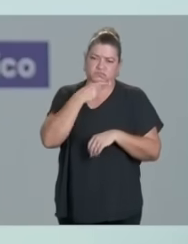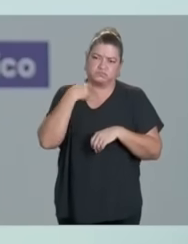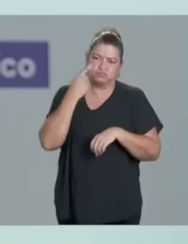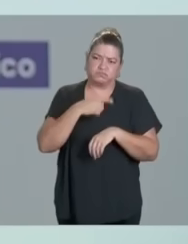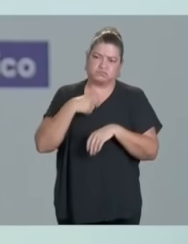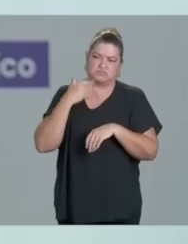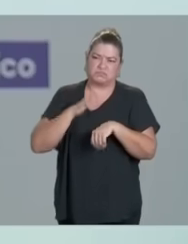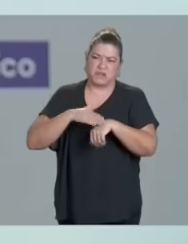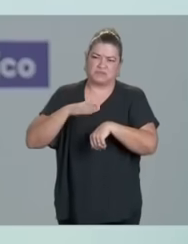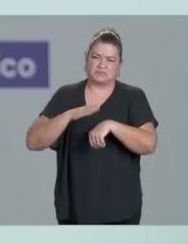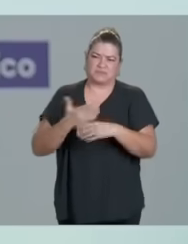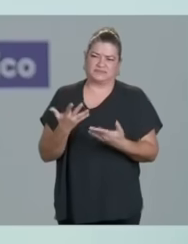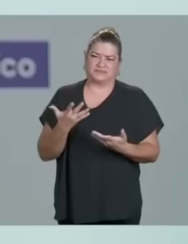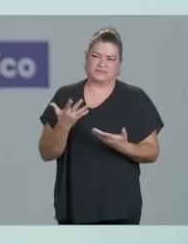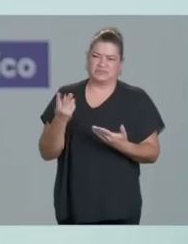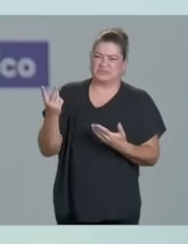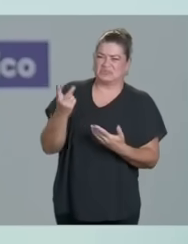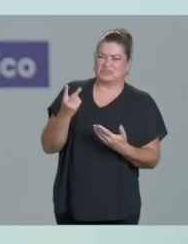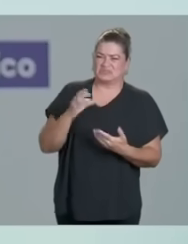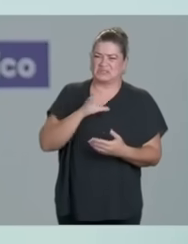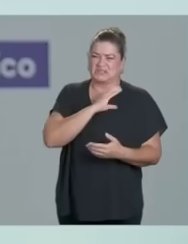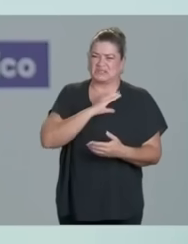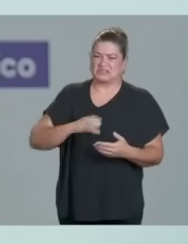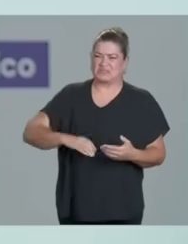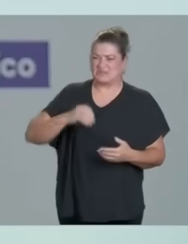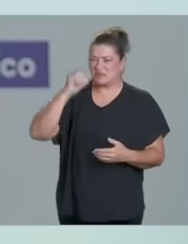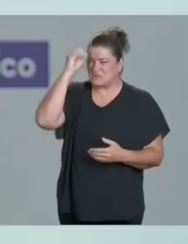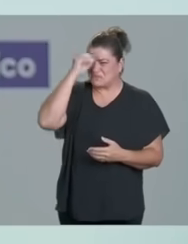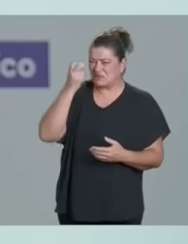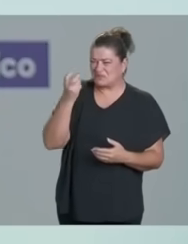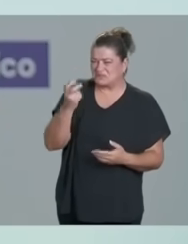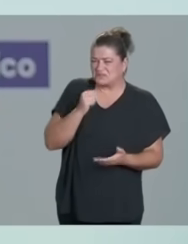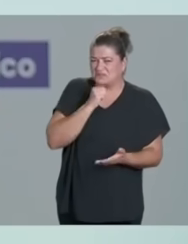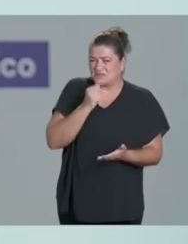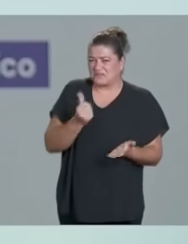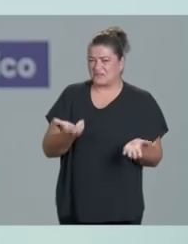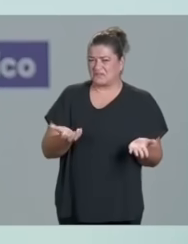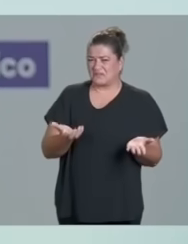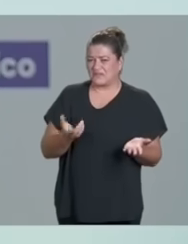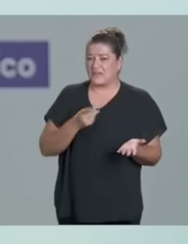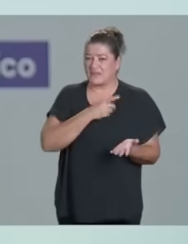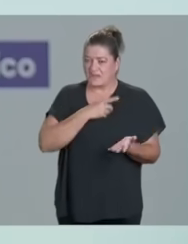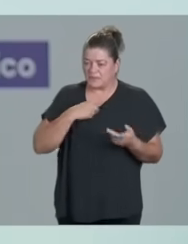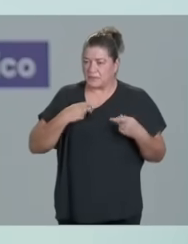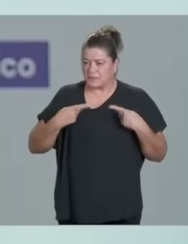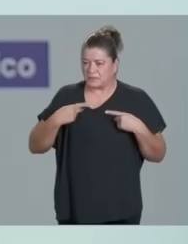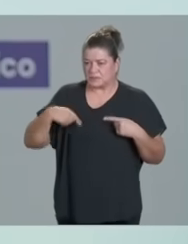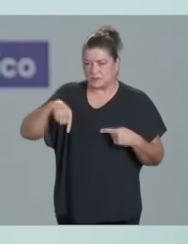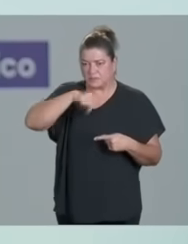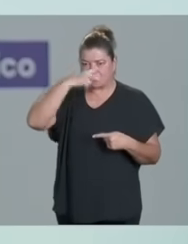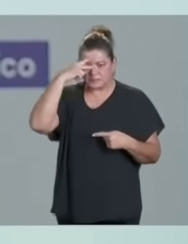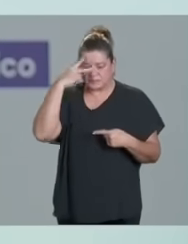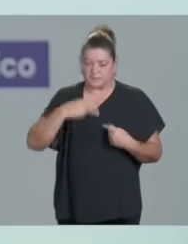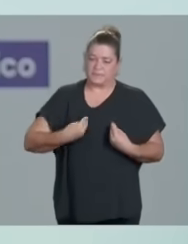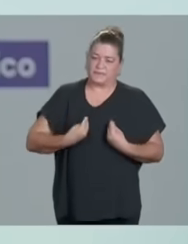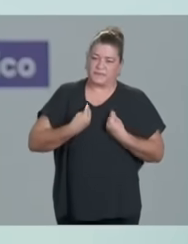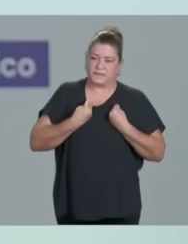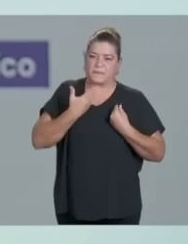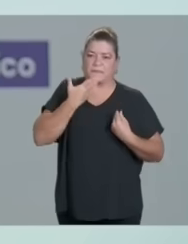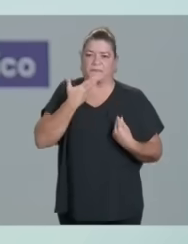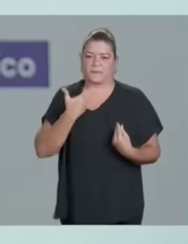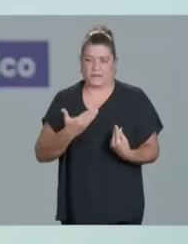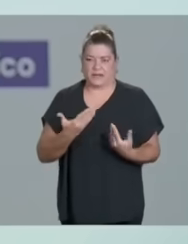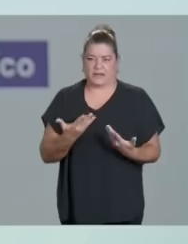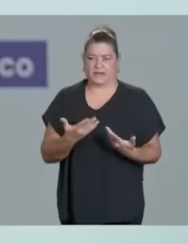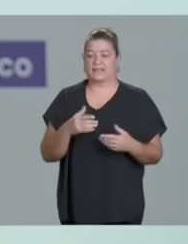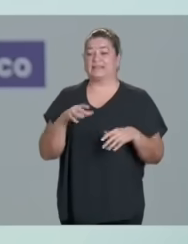pronunciado sobre esa reforma que es sustancial para que las mexicanas y los mexicanos vivamos mejor. Hay que arreglar el sistema de salud. Y en donde no ha